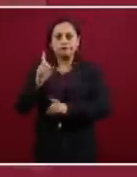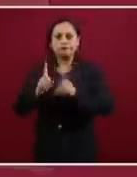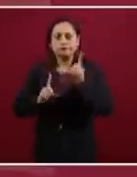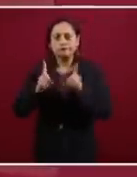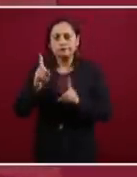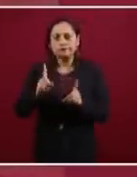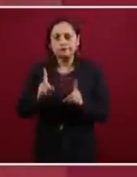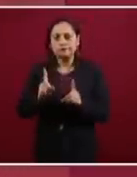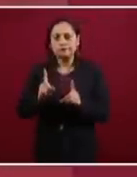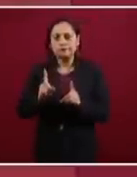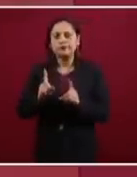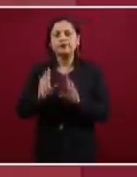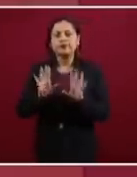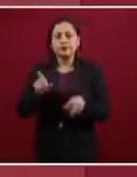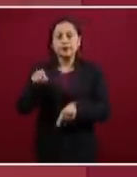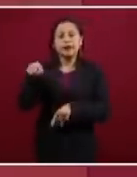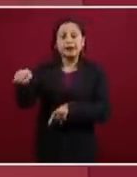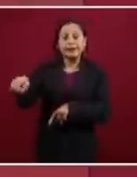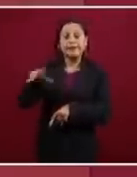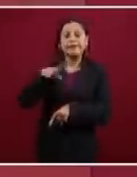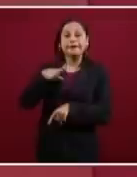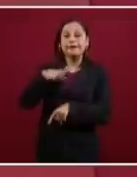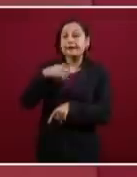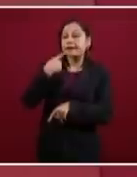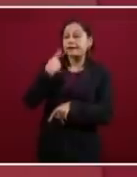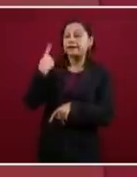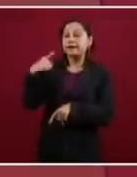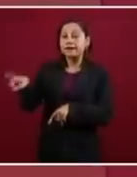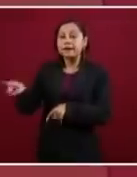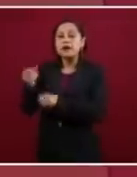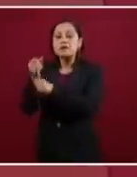hay un proceso penal abierto